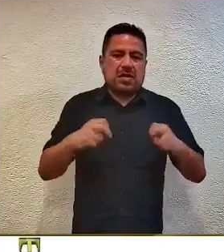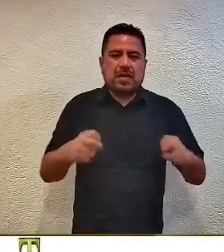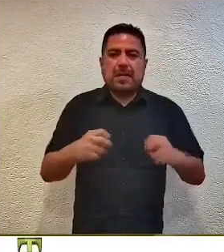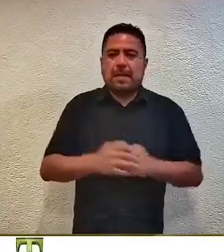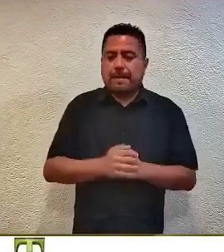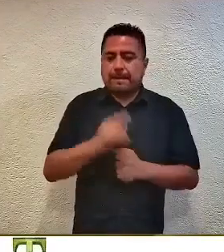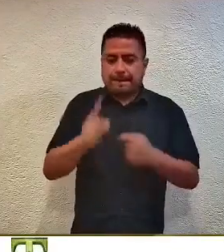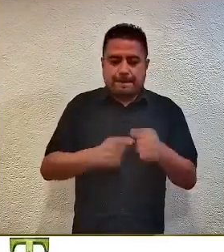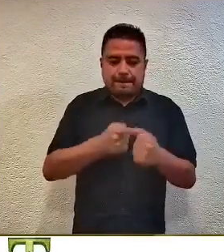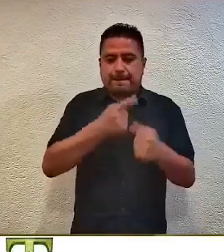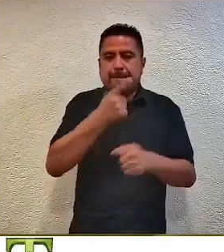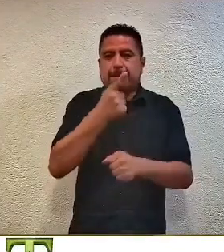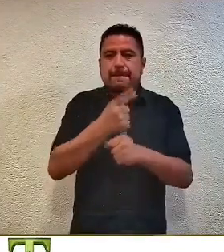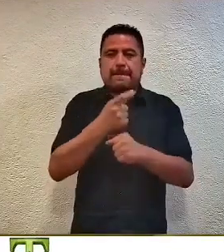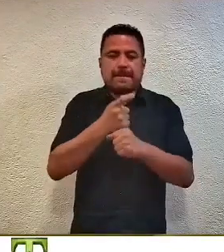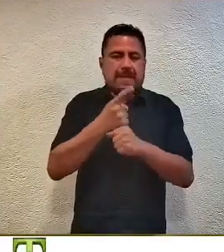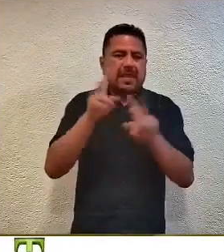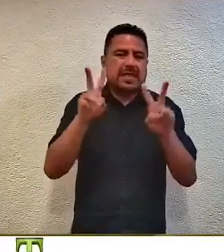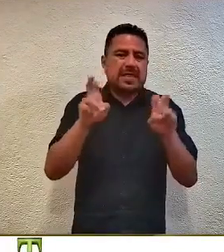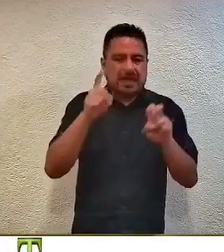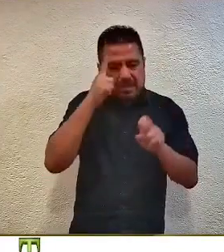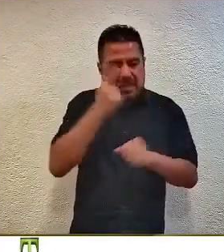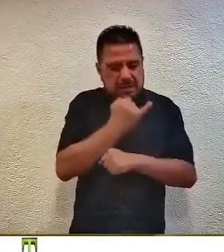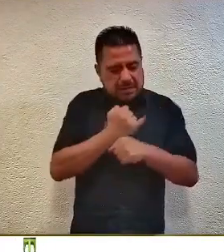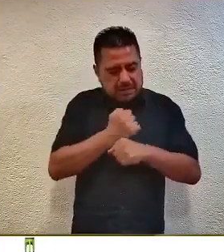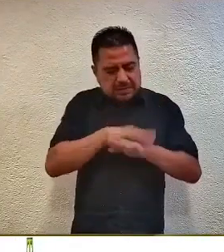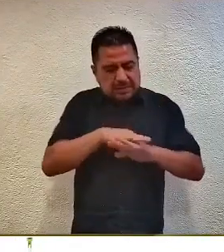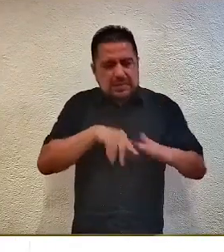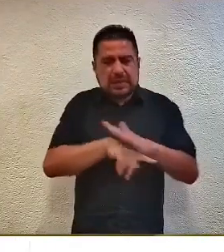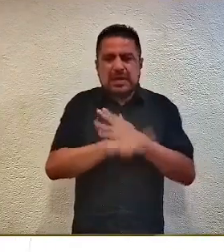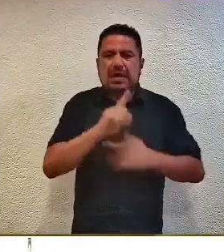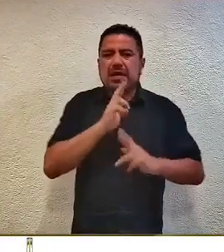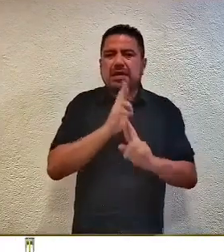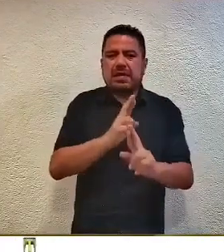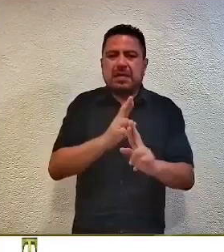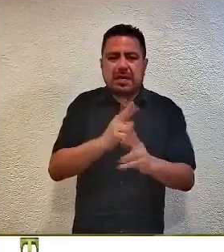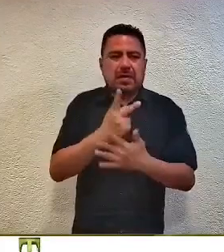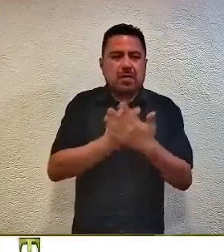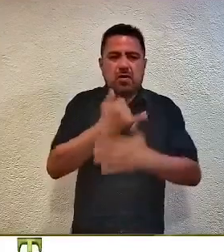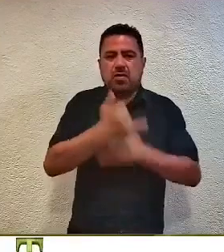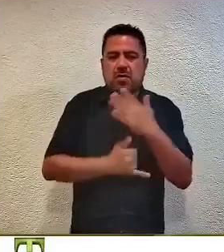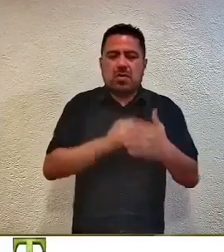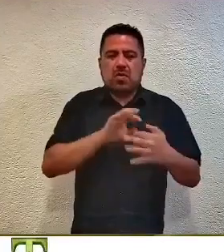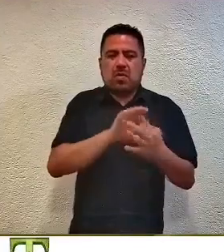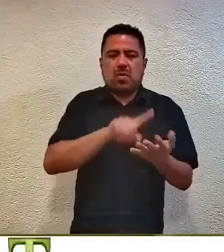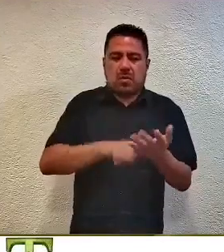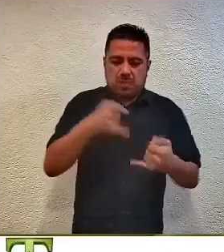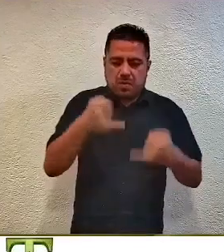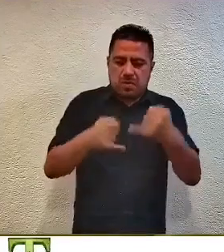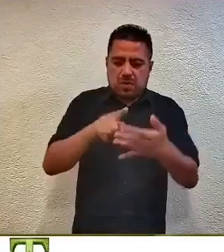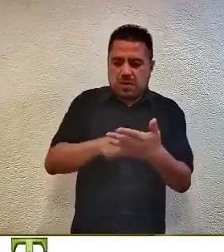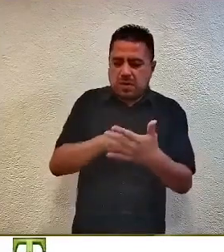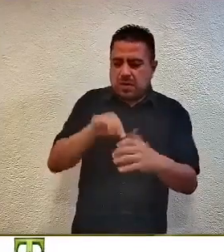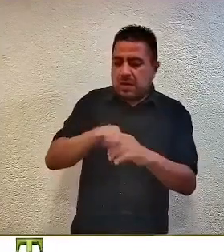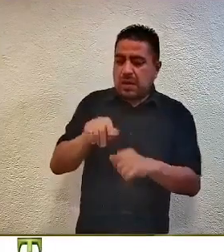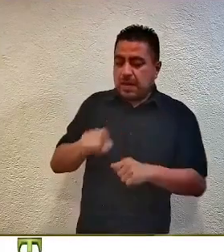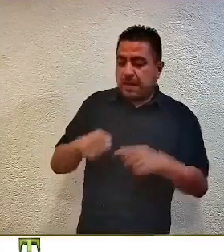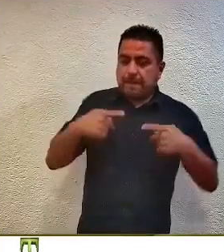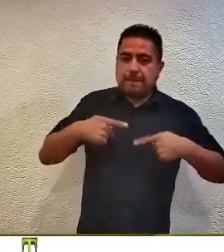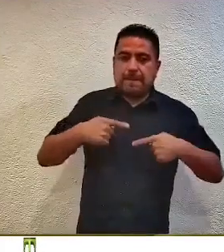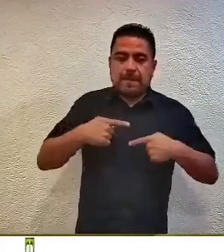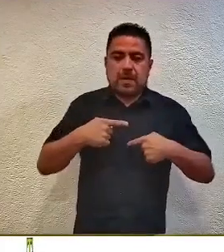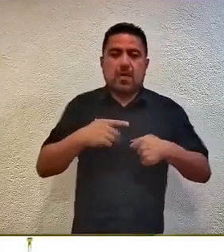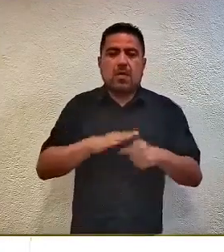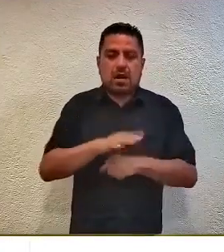El primer asunto para analizar y resolver se trata de un proyecto de resolución relativo al juicio electoral ciudadano con